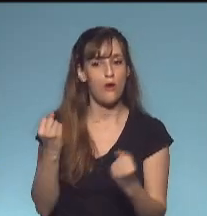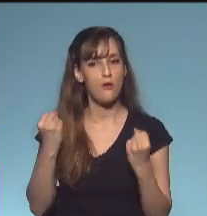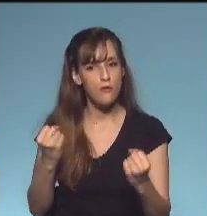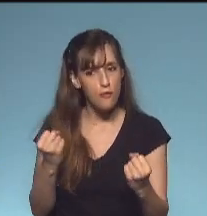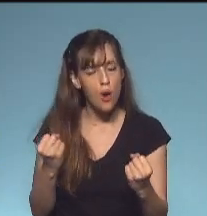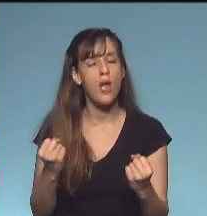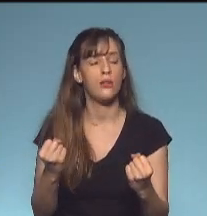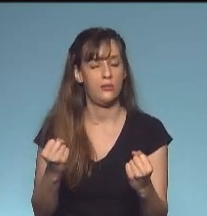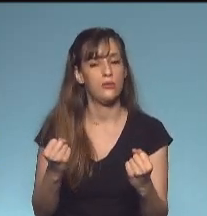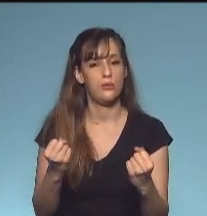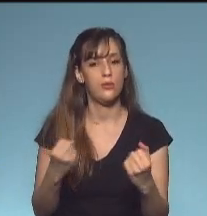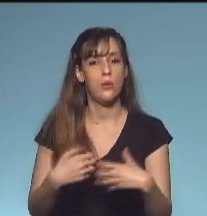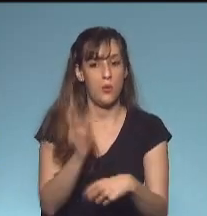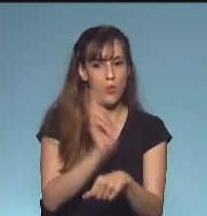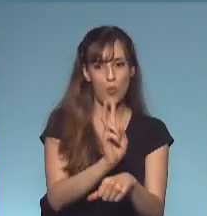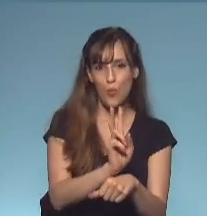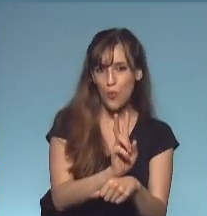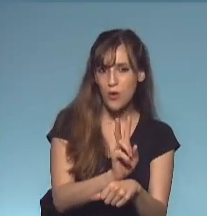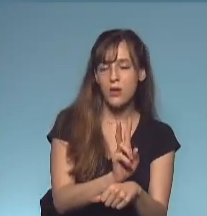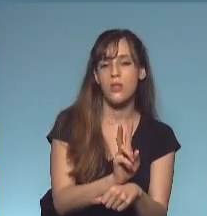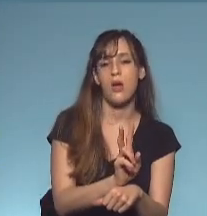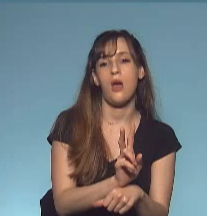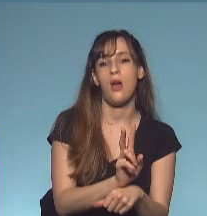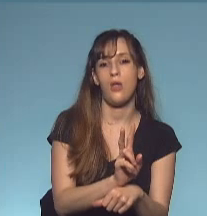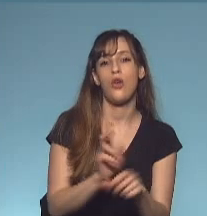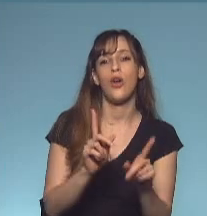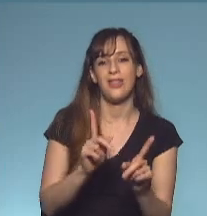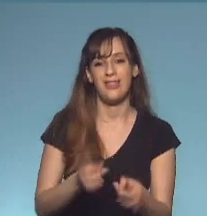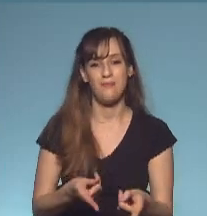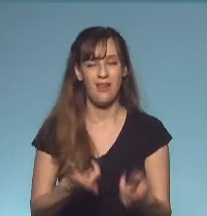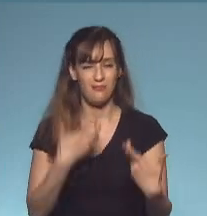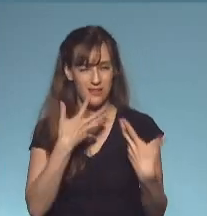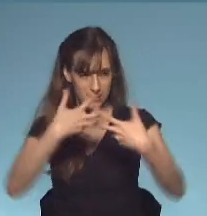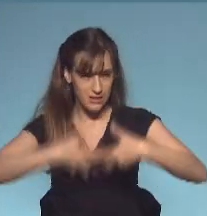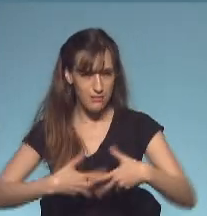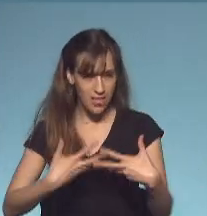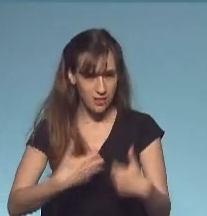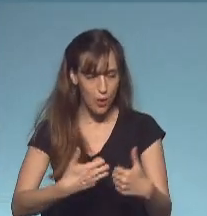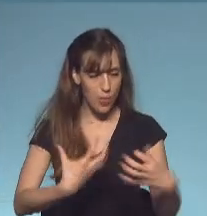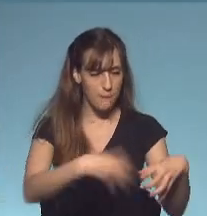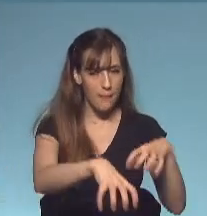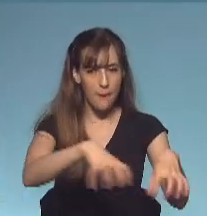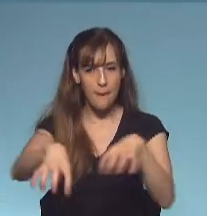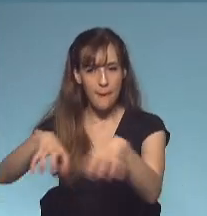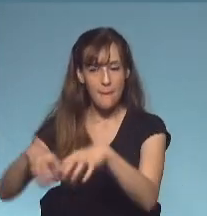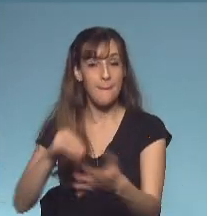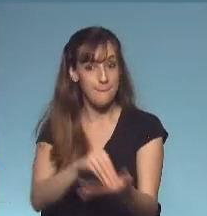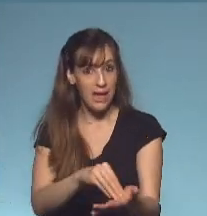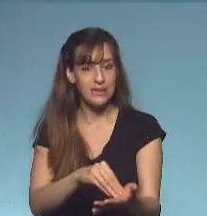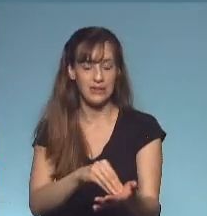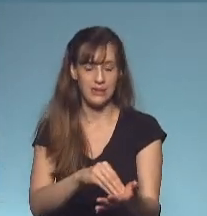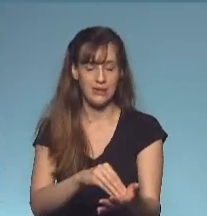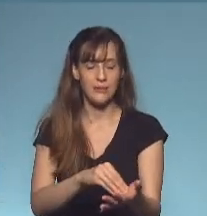mérito entre los cuidados y la ampliación de nuestro sistema de salud, que no tiene antecedentes en la historia, pero un